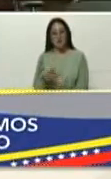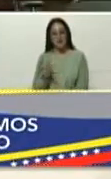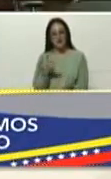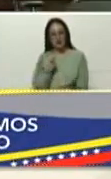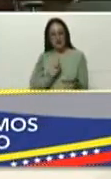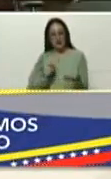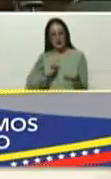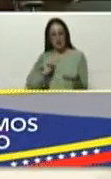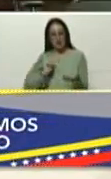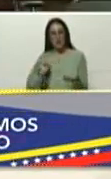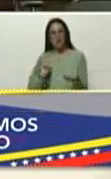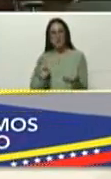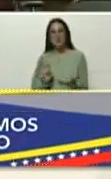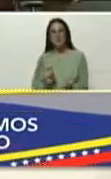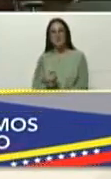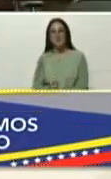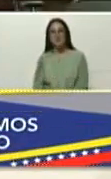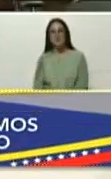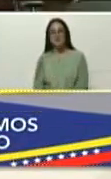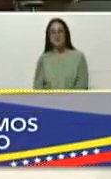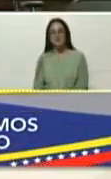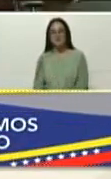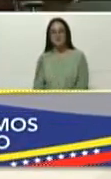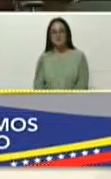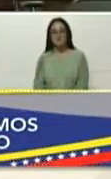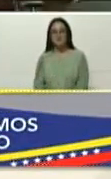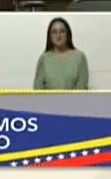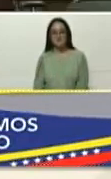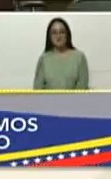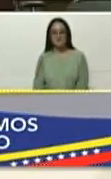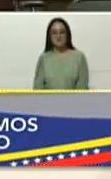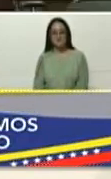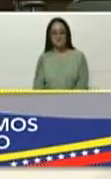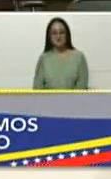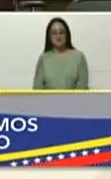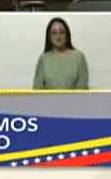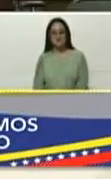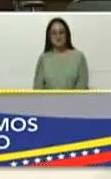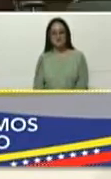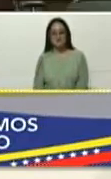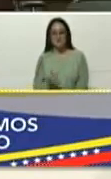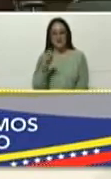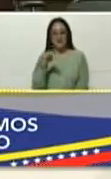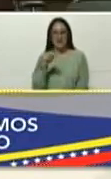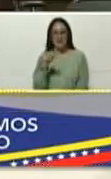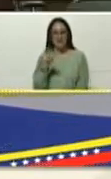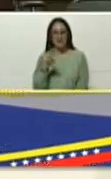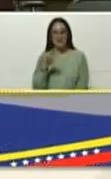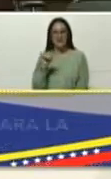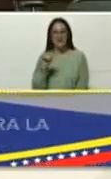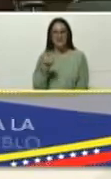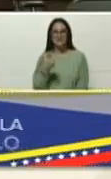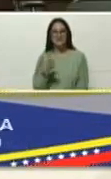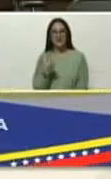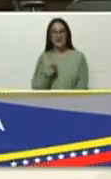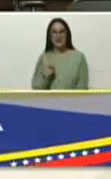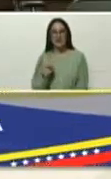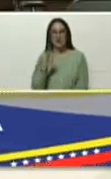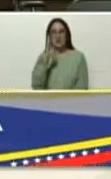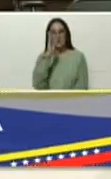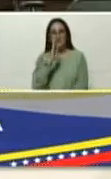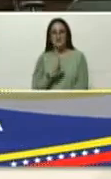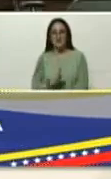¿verdad? Andrés Gabriel Fruto Amarales, escritor. Brasilero,